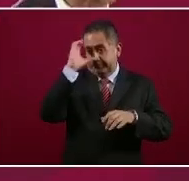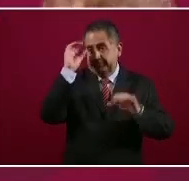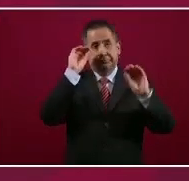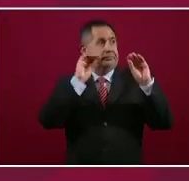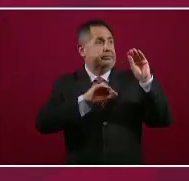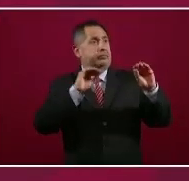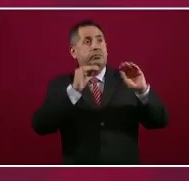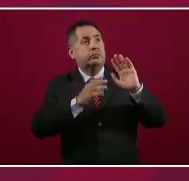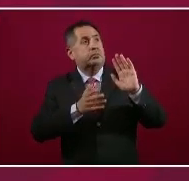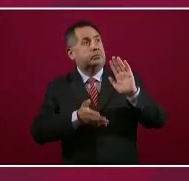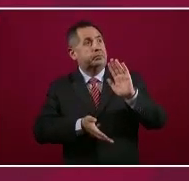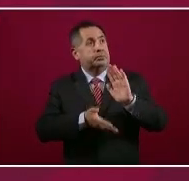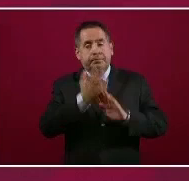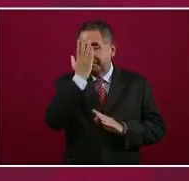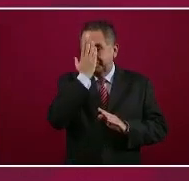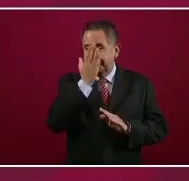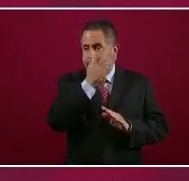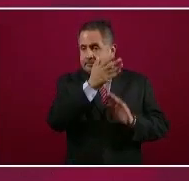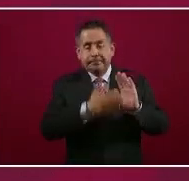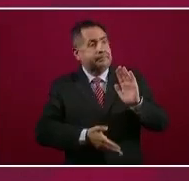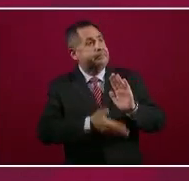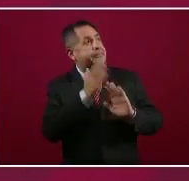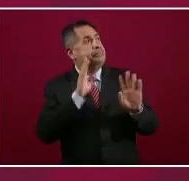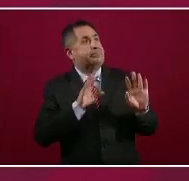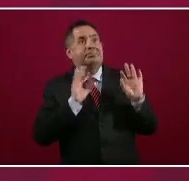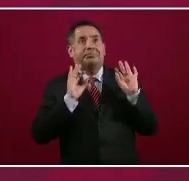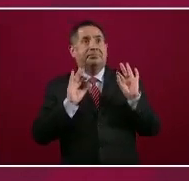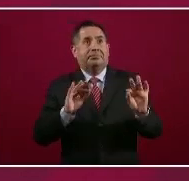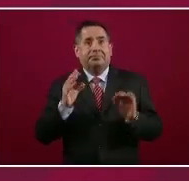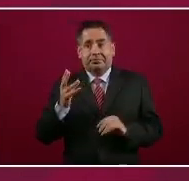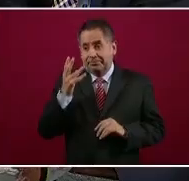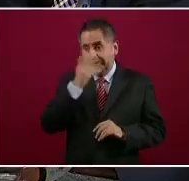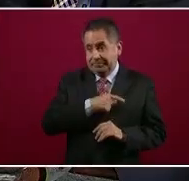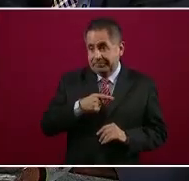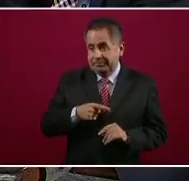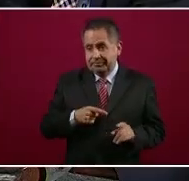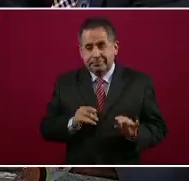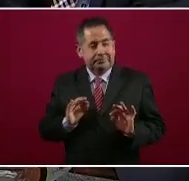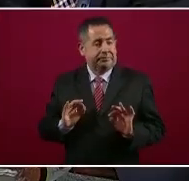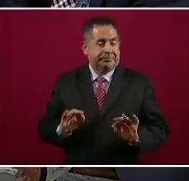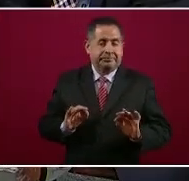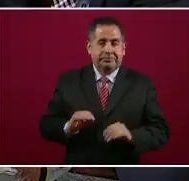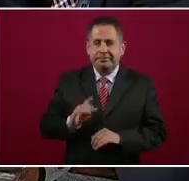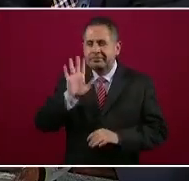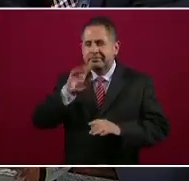cómo algo para cine